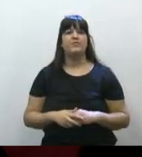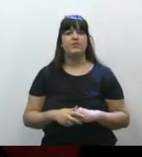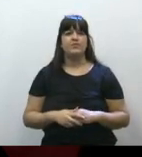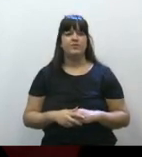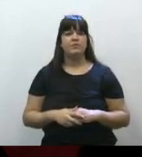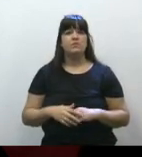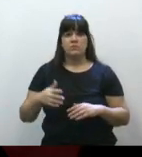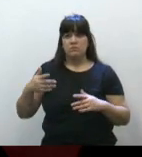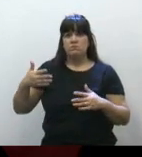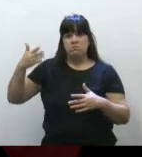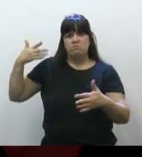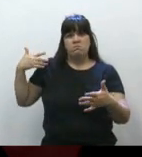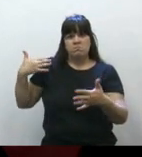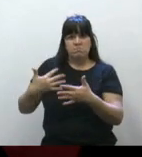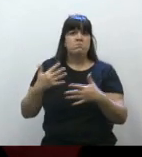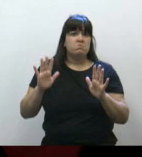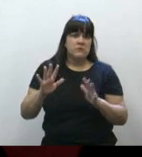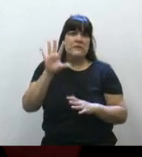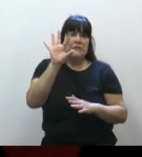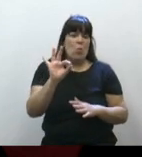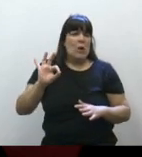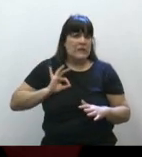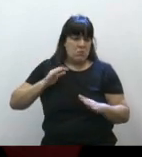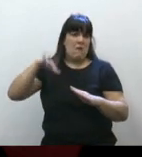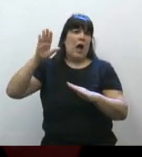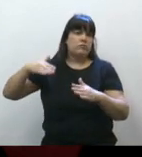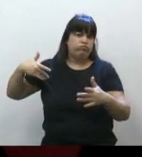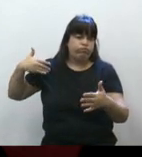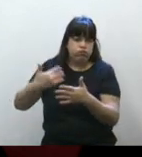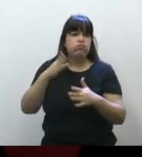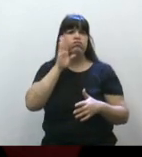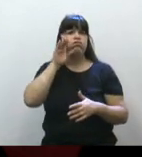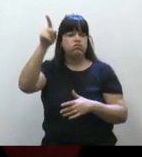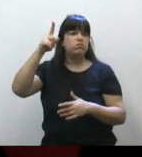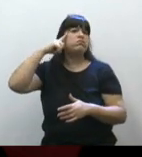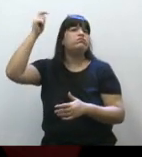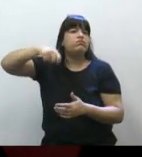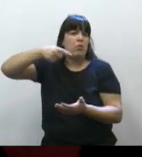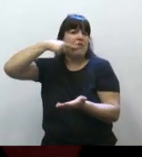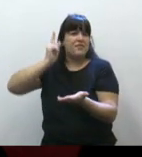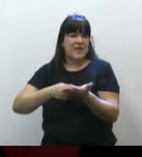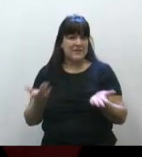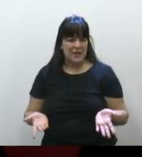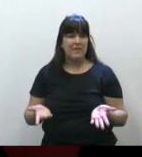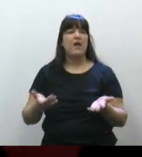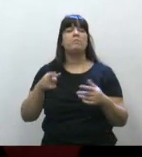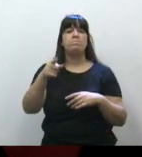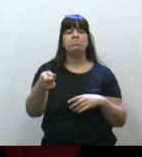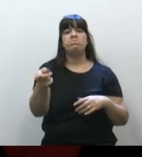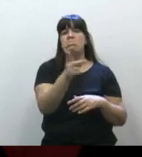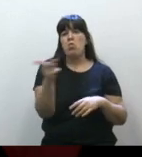han pasado casi más de medio siglo los americanos lo resolvieron por la corte caso road contra